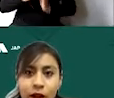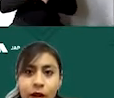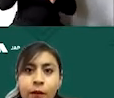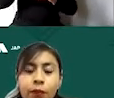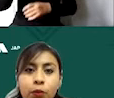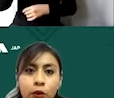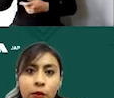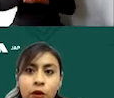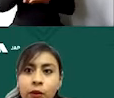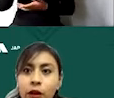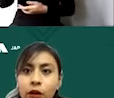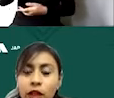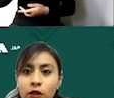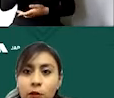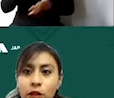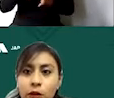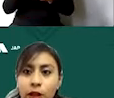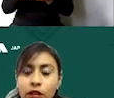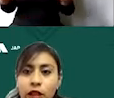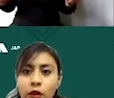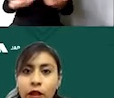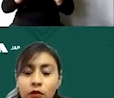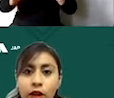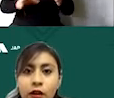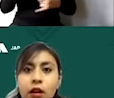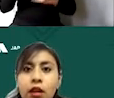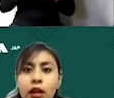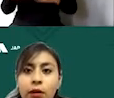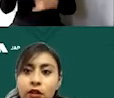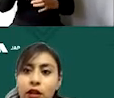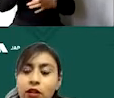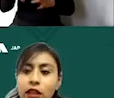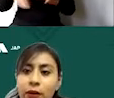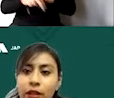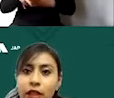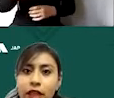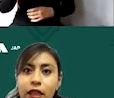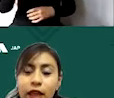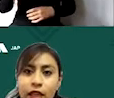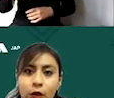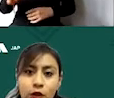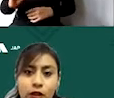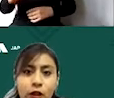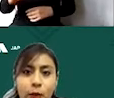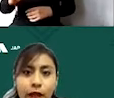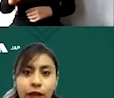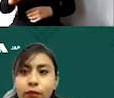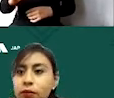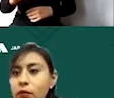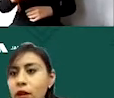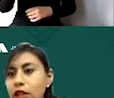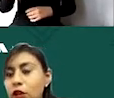correspondiente. Por último, no olviden colocar sus nombres completos en el nombre de usuario y mencionarnos a través del chat de qué institución nos